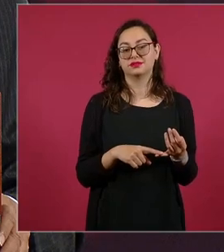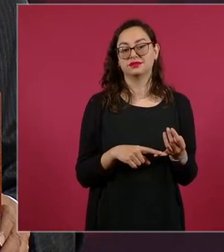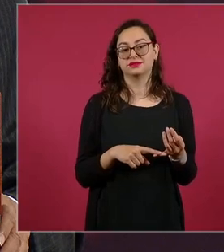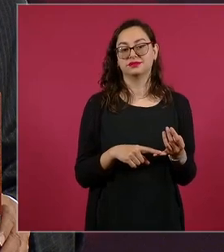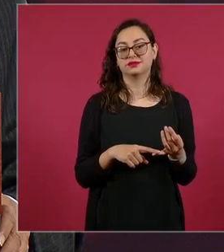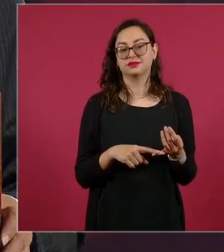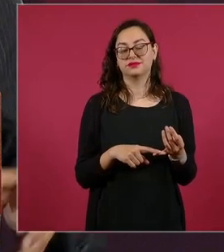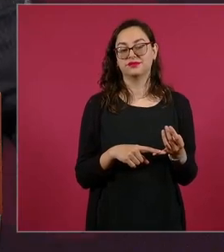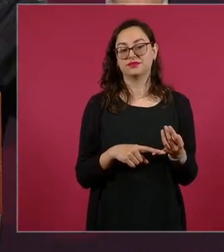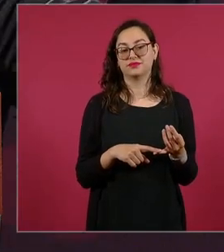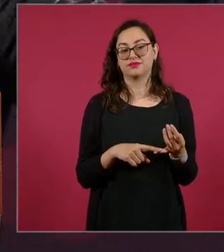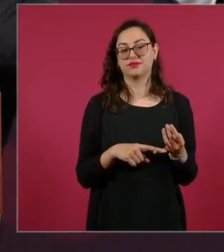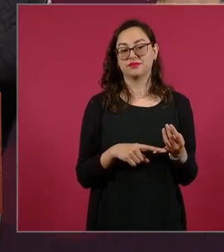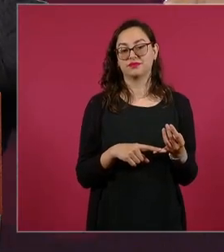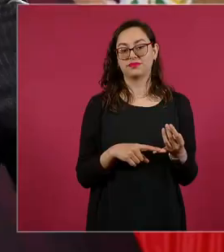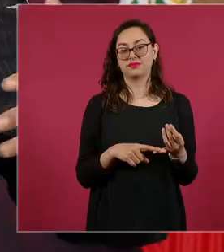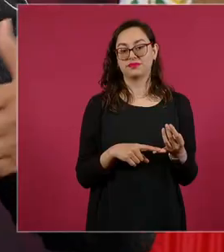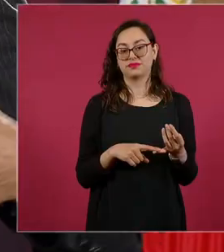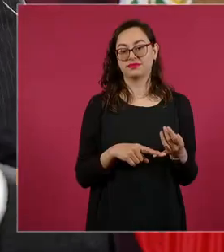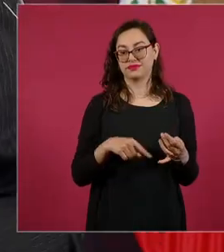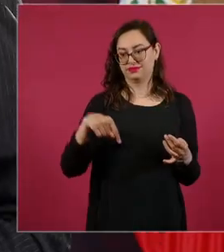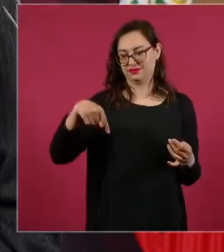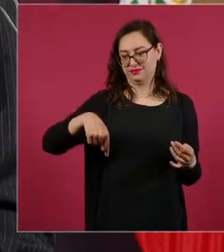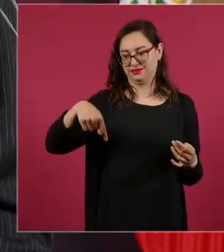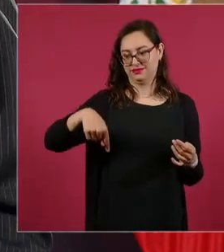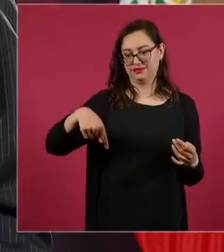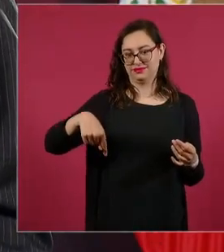que venían aquí al palacio